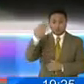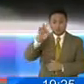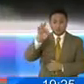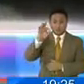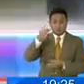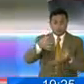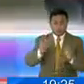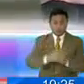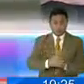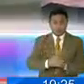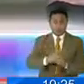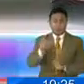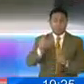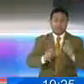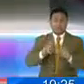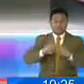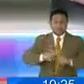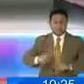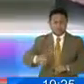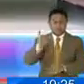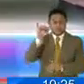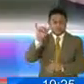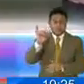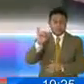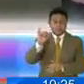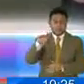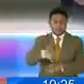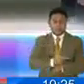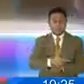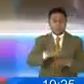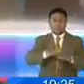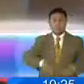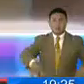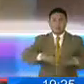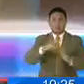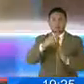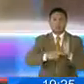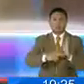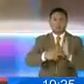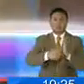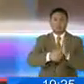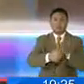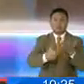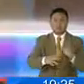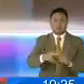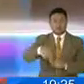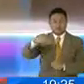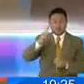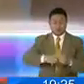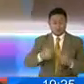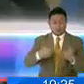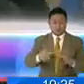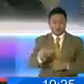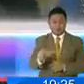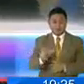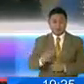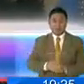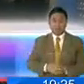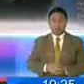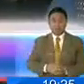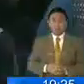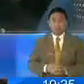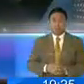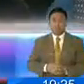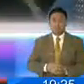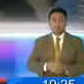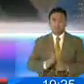febrero. Varias personas se dieron cita este sábado en la sala del Registro Civil del Norte de Quito para obtener este documento. Muy bueno, porque hay personas